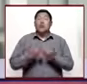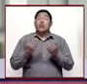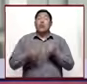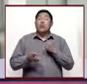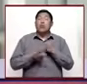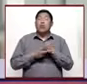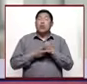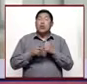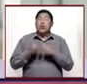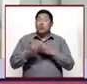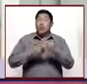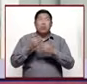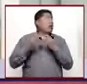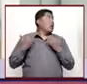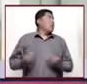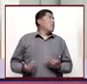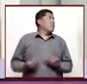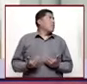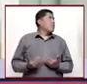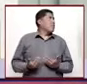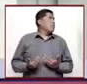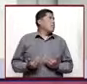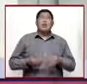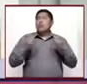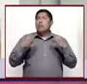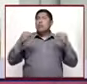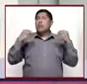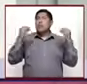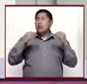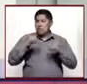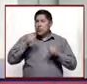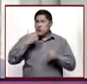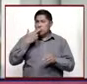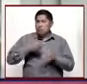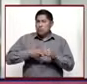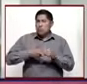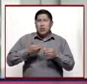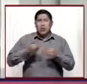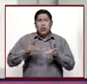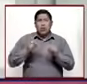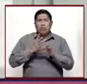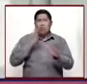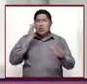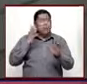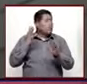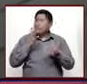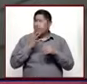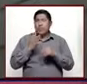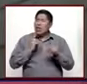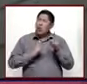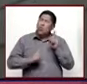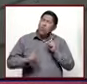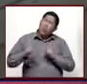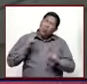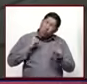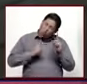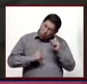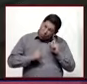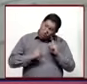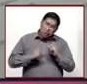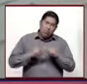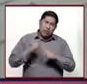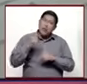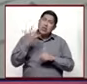despejar? En este momento ya estamos empezando a comercializar combustible y ya no tenemos las filas. Tenemos en algunas estaciones de servicio a